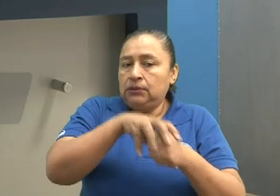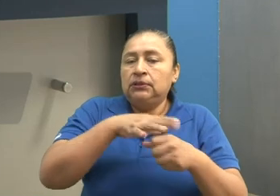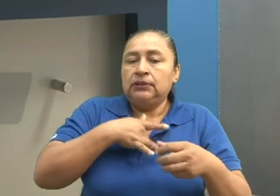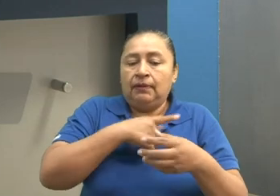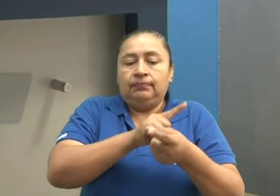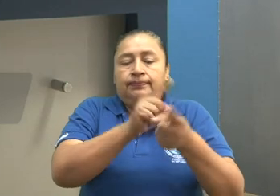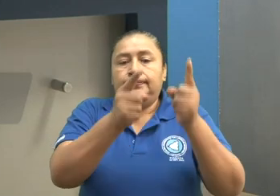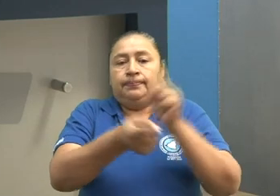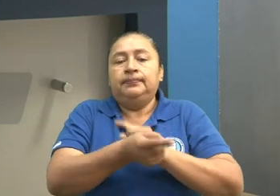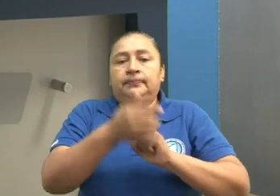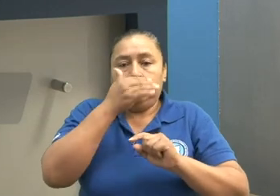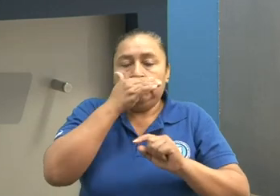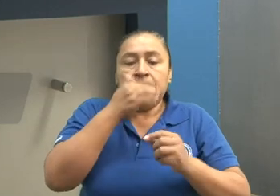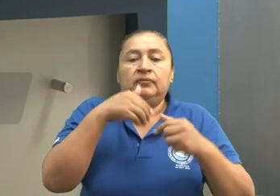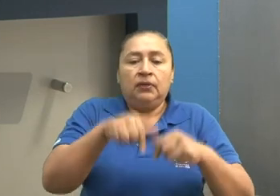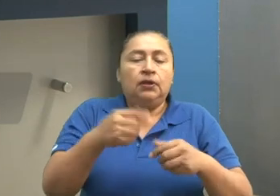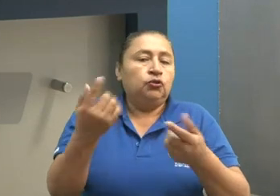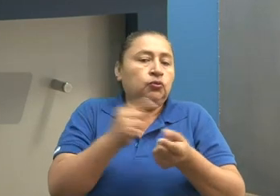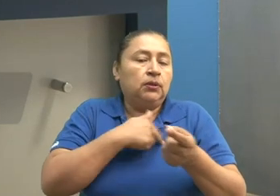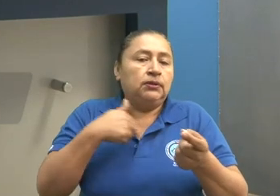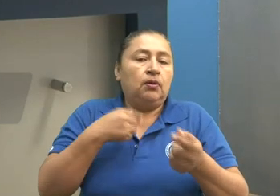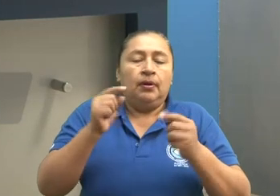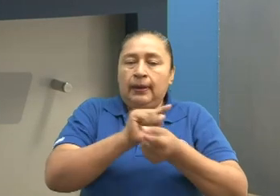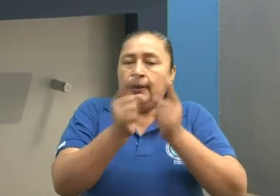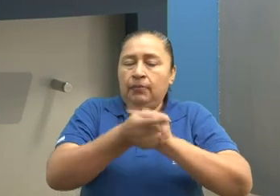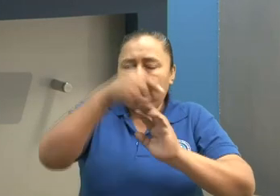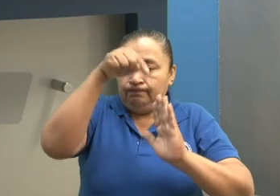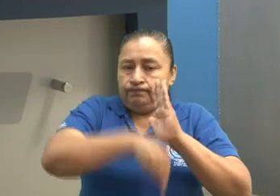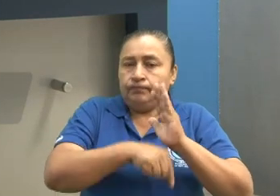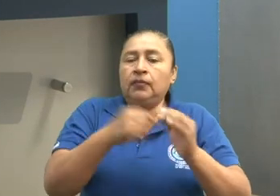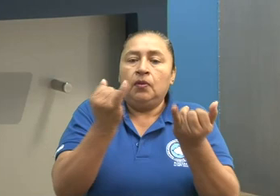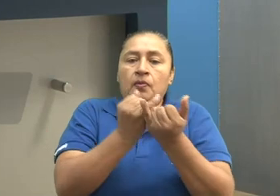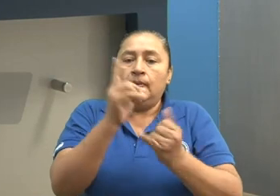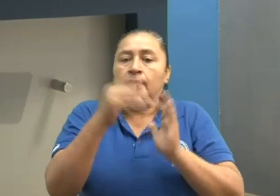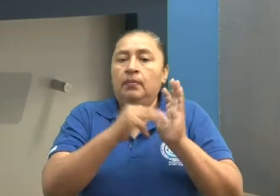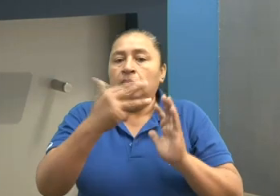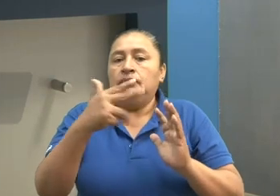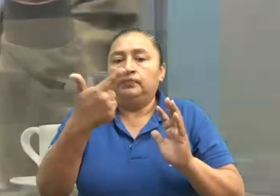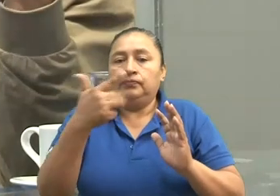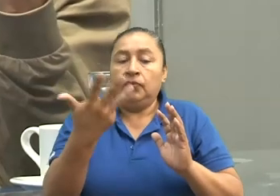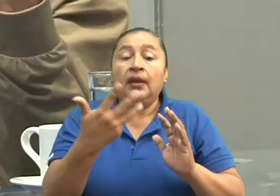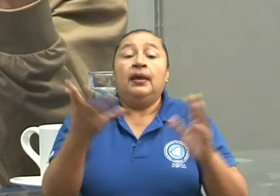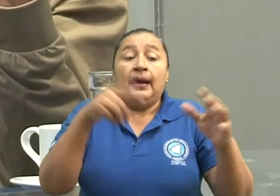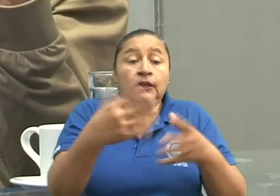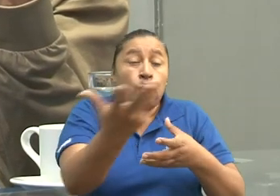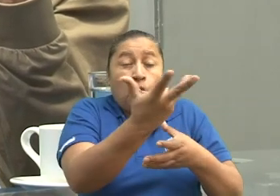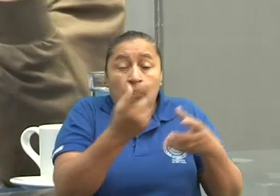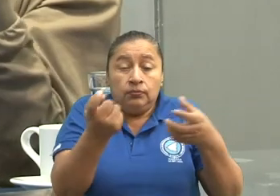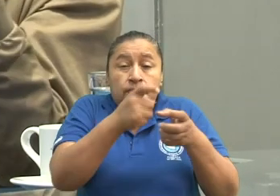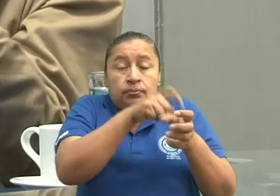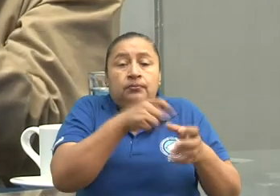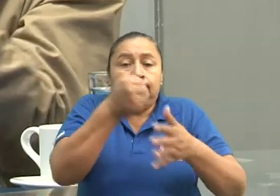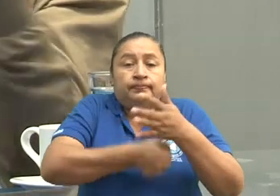Y eso solo lo hacía con un cambio profundo, como el que pasó en 1979, que incluyó a todos aquellos que